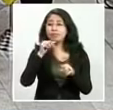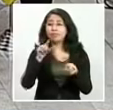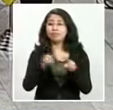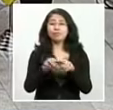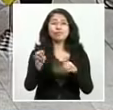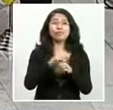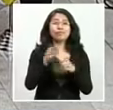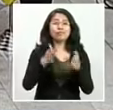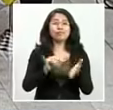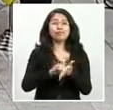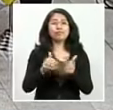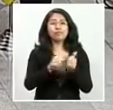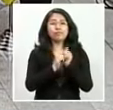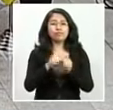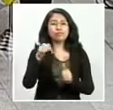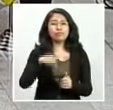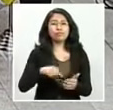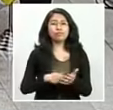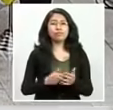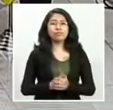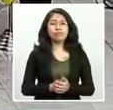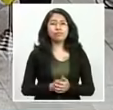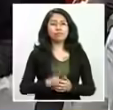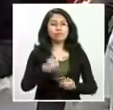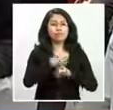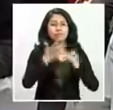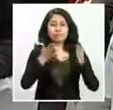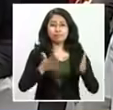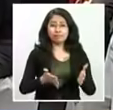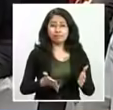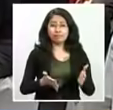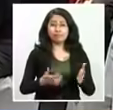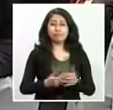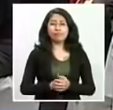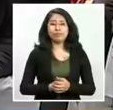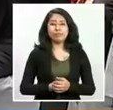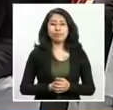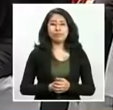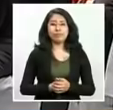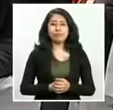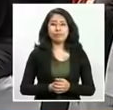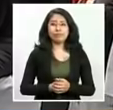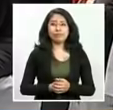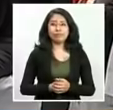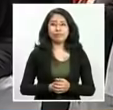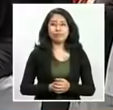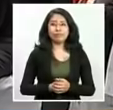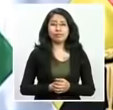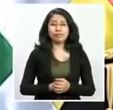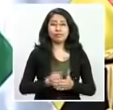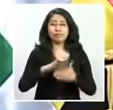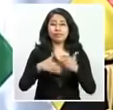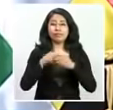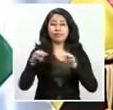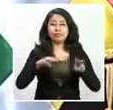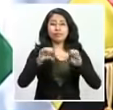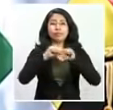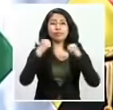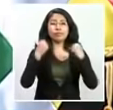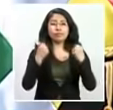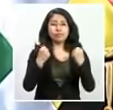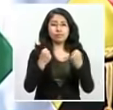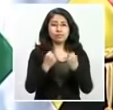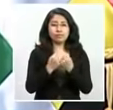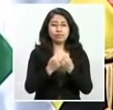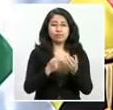ministros que nos acompañan, asambleístas nacionales, a nuestras organizaciones sociales, a nuestro